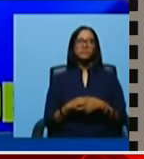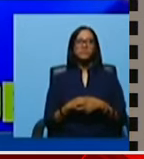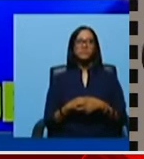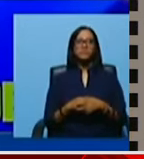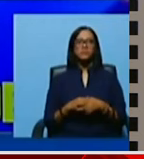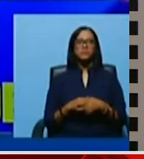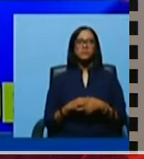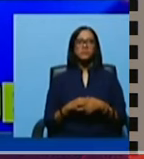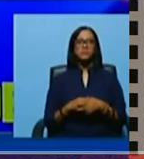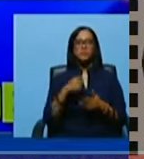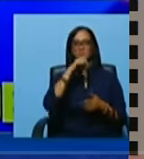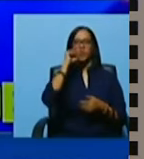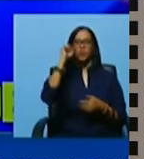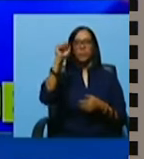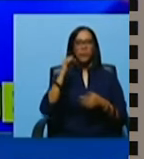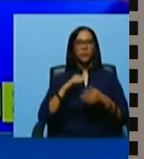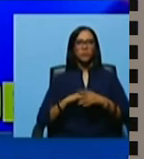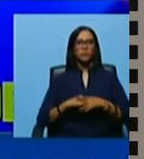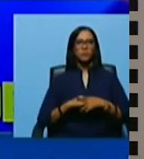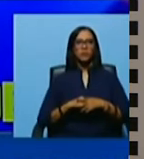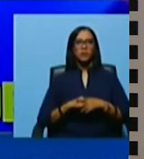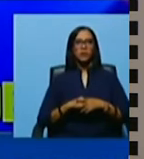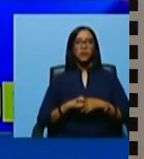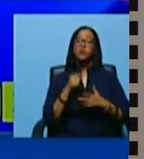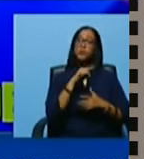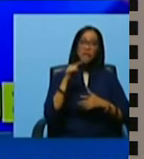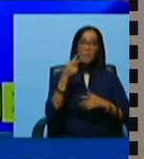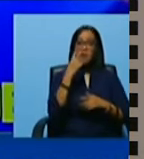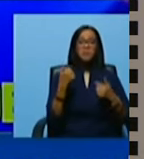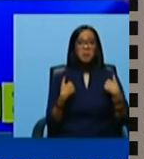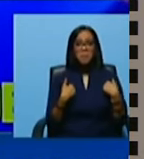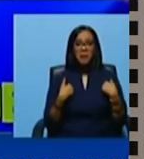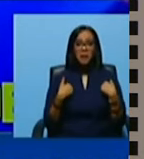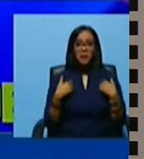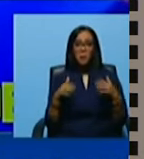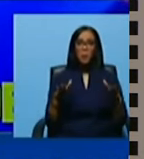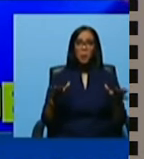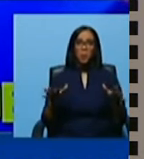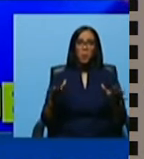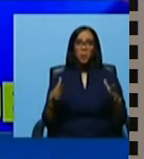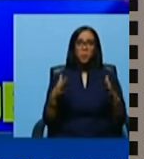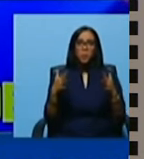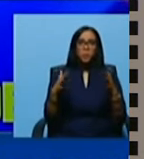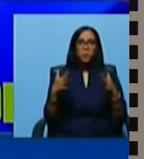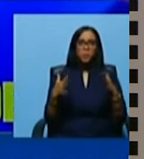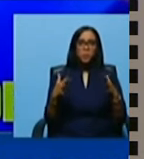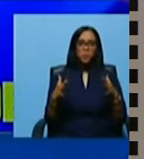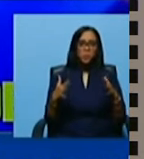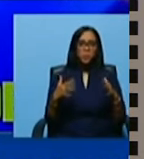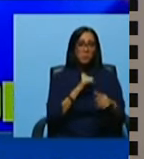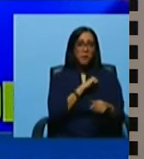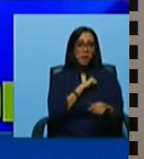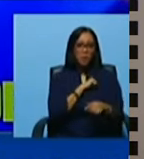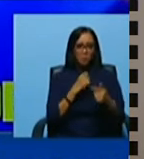prosperidad la igualdad de derechos y la historia a esos pueblos Y eso es lo que tenemos que reivindicar desde España para España y para todo